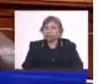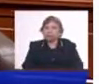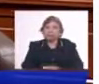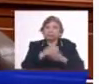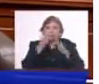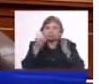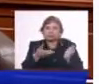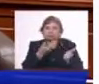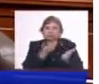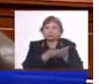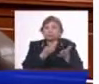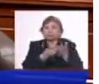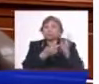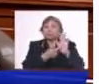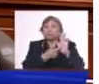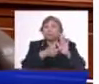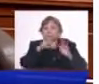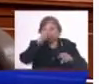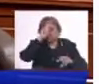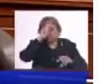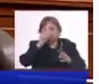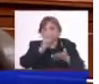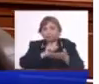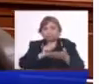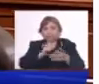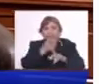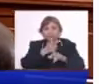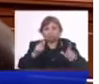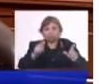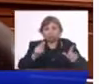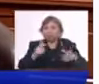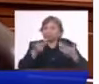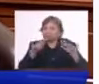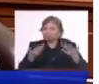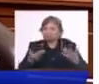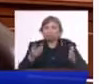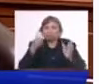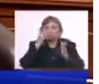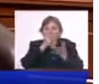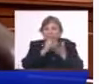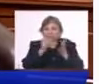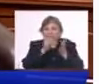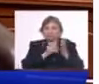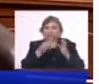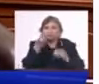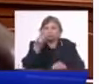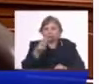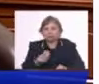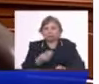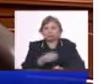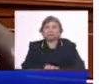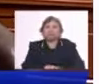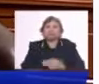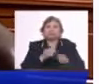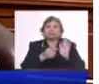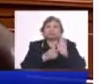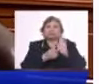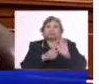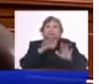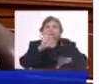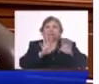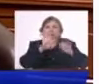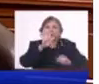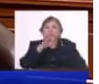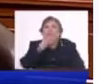Dejamos constancia que Perú Libre, a través de un dictamen en minoría, presentado el